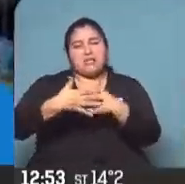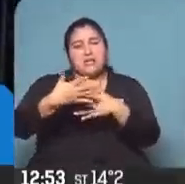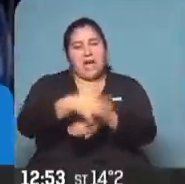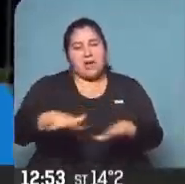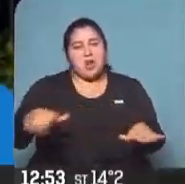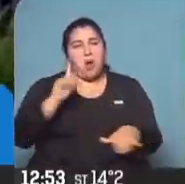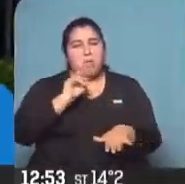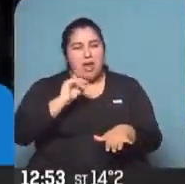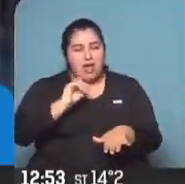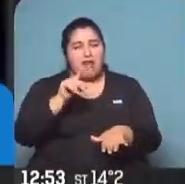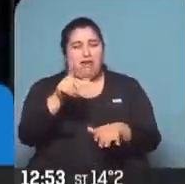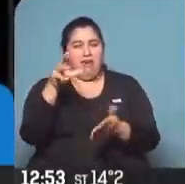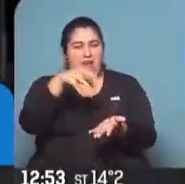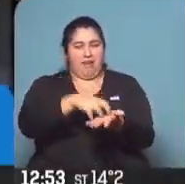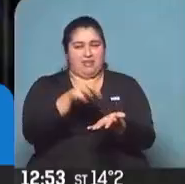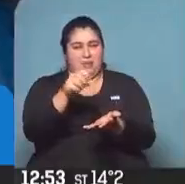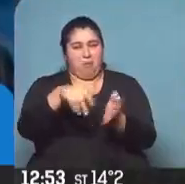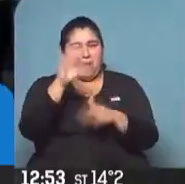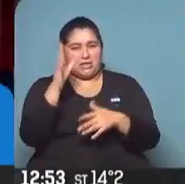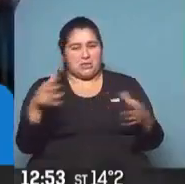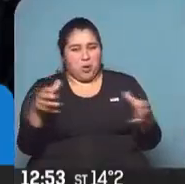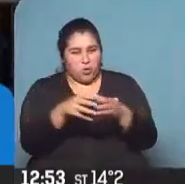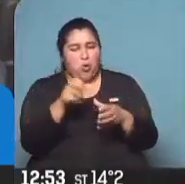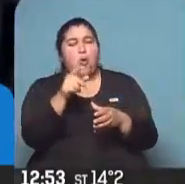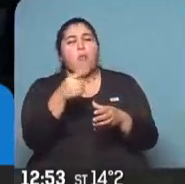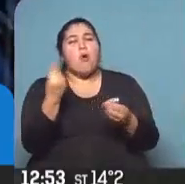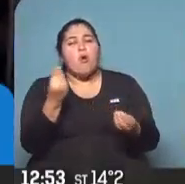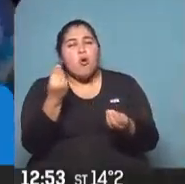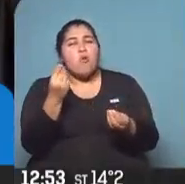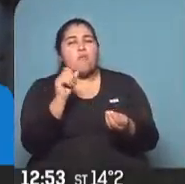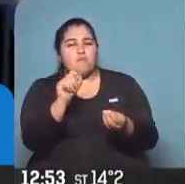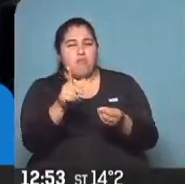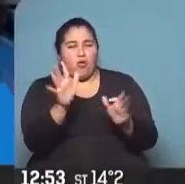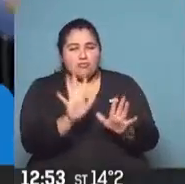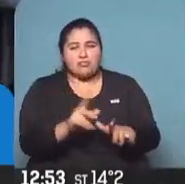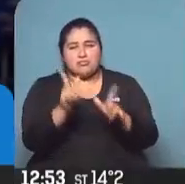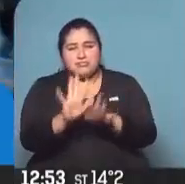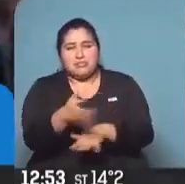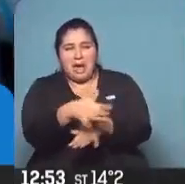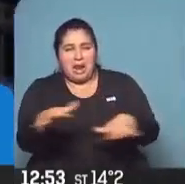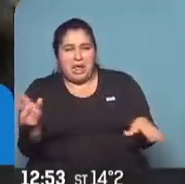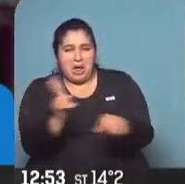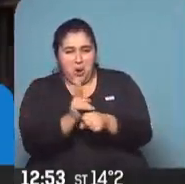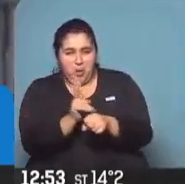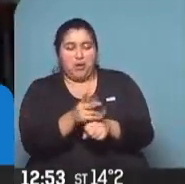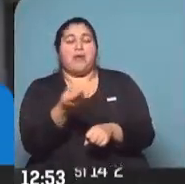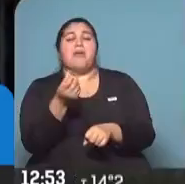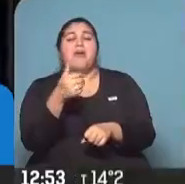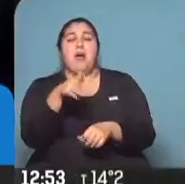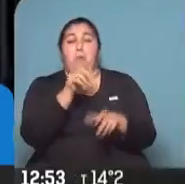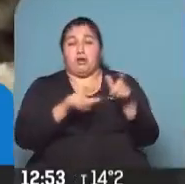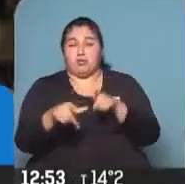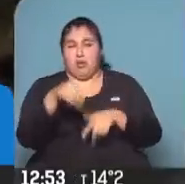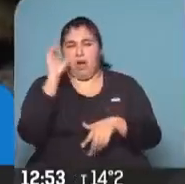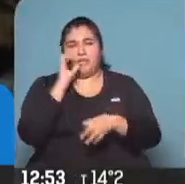se penaliza el efecto de operación a diferencia de nuestro país personal se encuentra